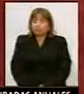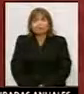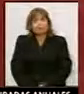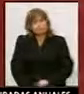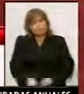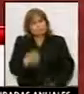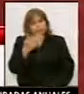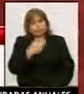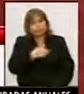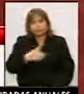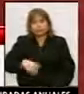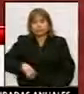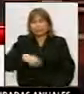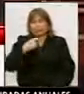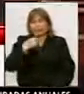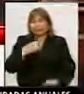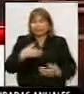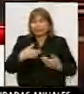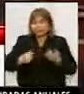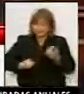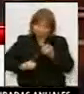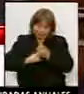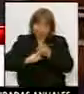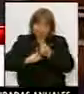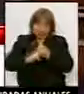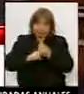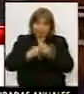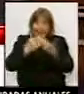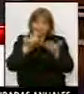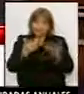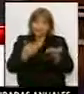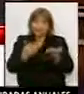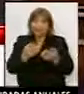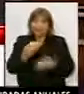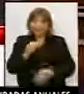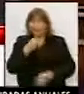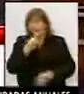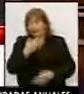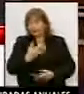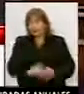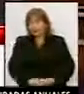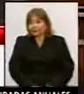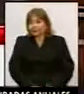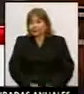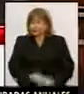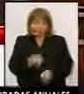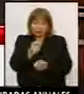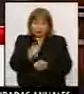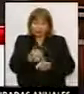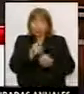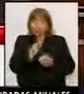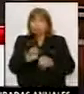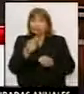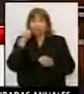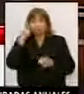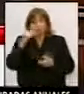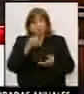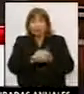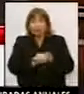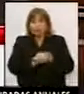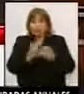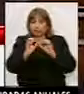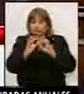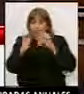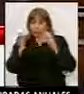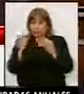Presidente, vamos a apoyar esta moción que propone la Comisión de Agraria para que se forme esta